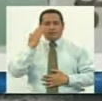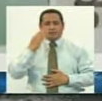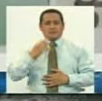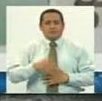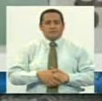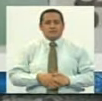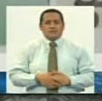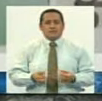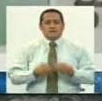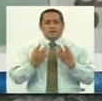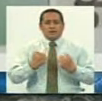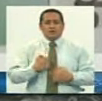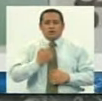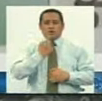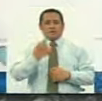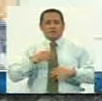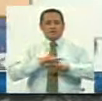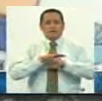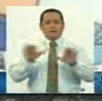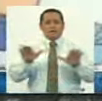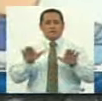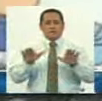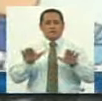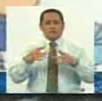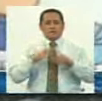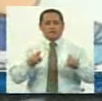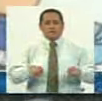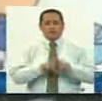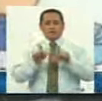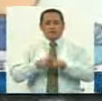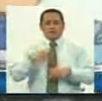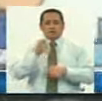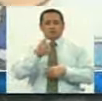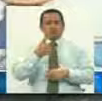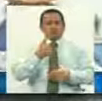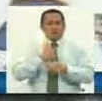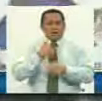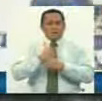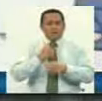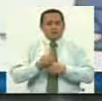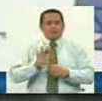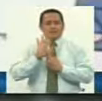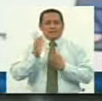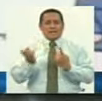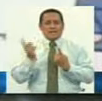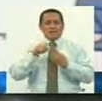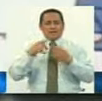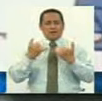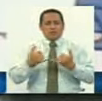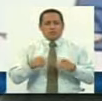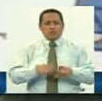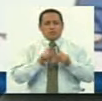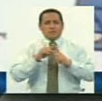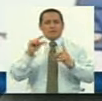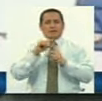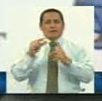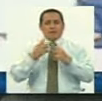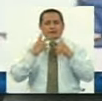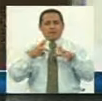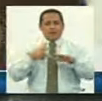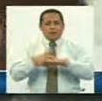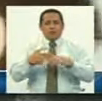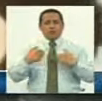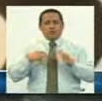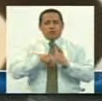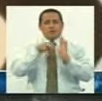sea que dije, bueno, basta. Sin embargo, su trabajo se presenta hasta el día de hoy, pues frases como "detengan el mundo que me quiero